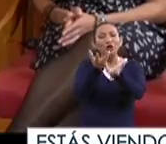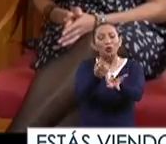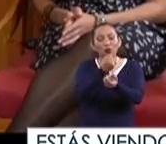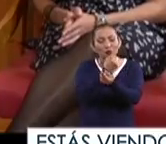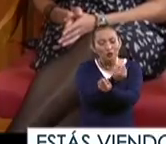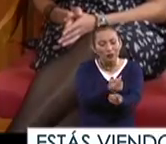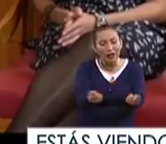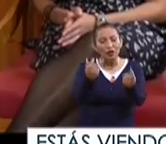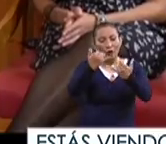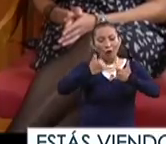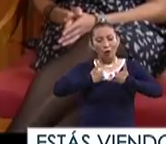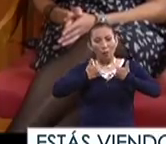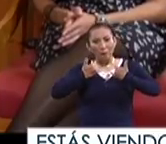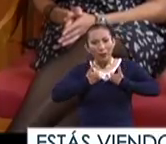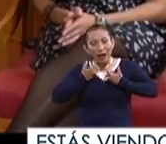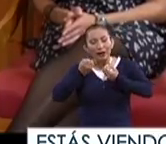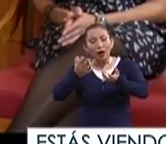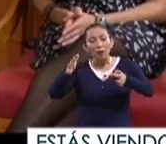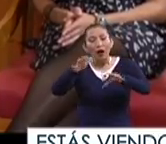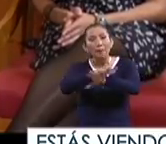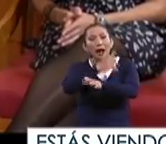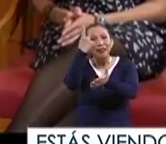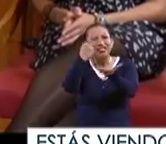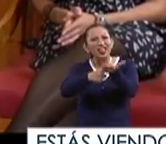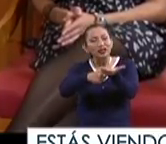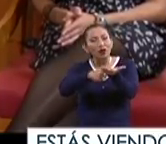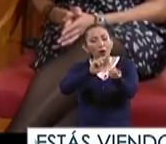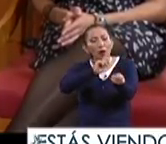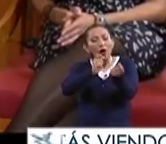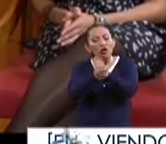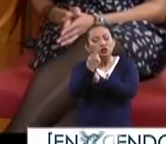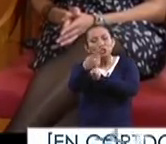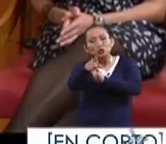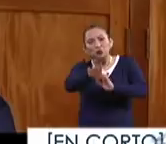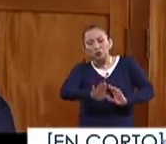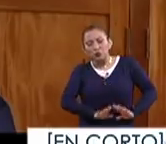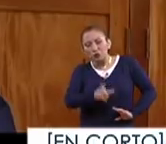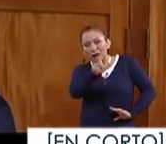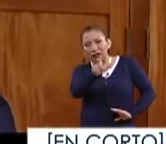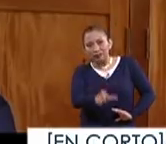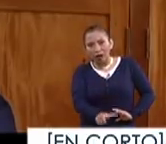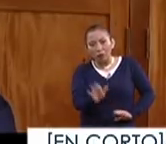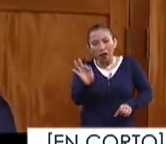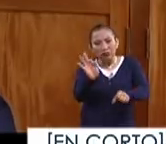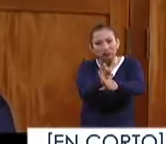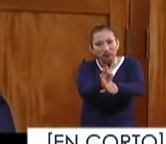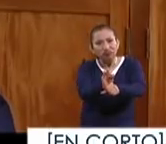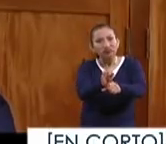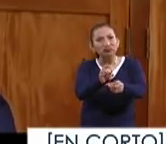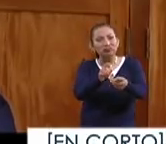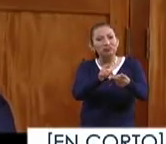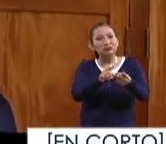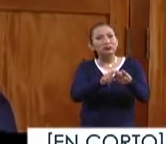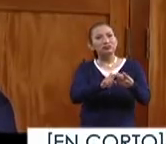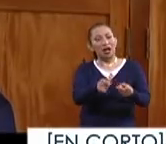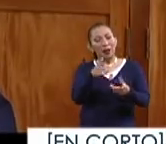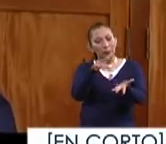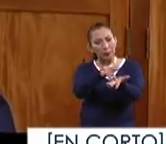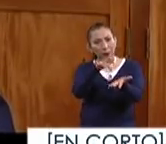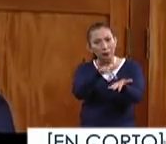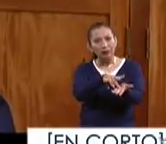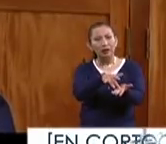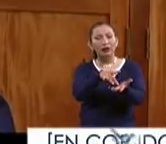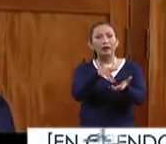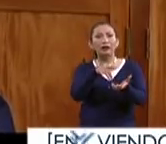un niño, en un joven, cambiarlo, cambiar su actitud, fortalecerlo,